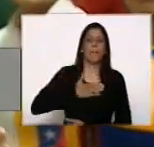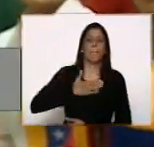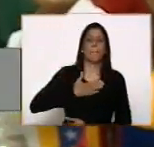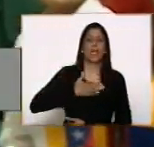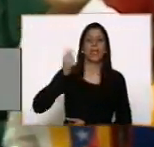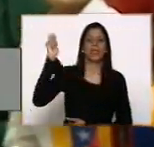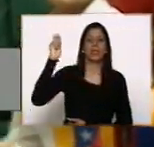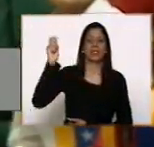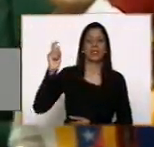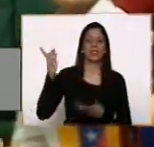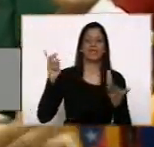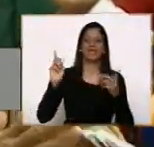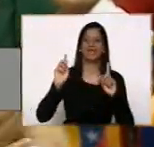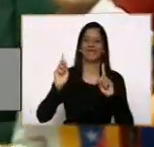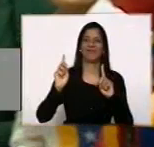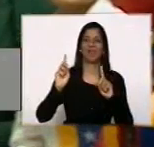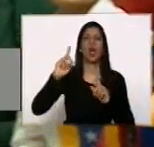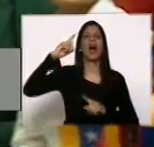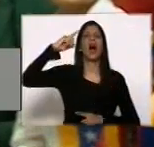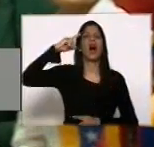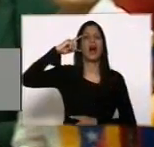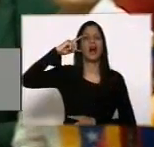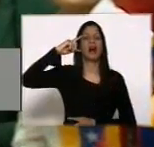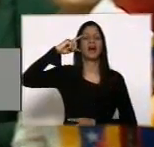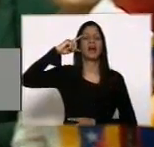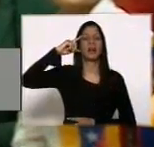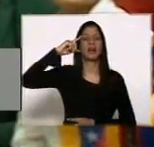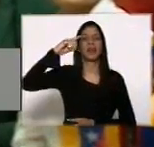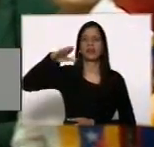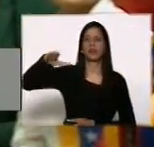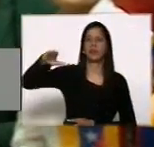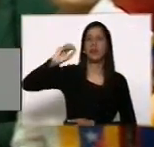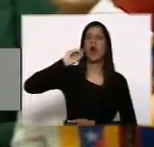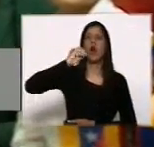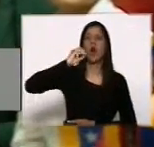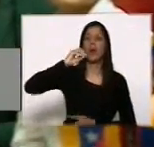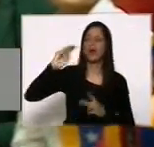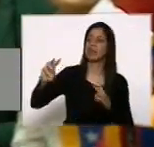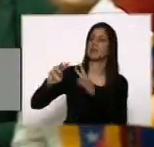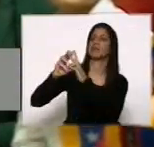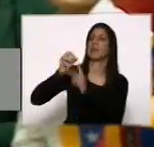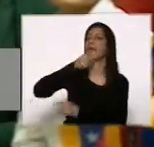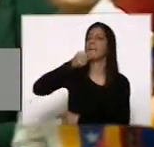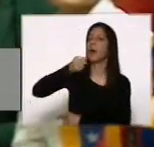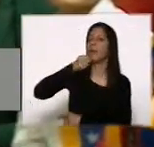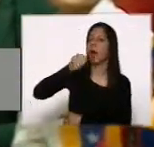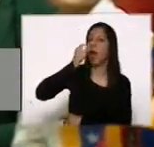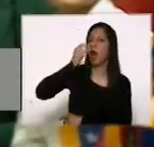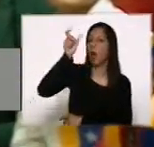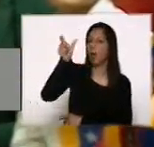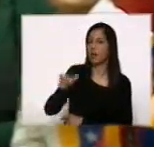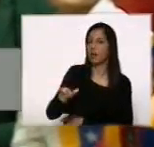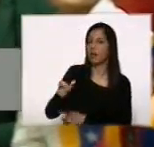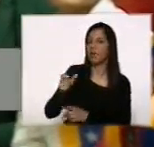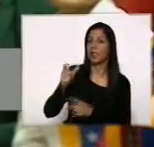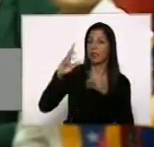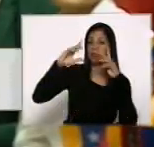pero simplemente recordar en ese momento. Tuve el honor de conocer a Fabricio Ojeda, siendo yo muy joven.